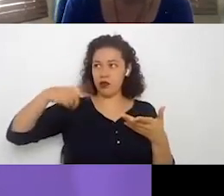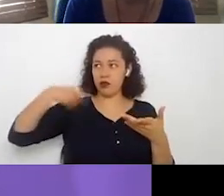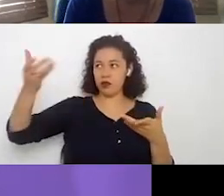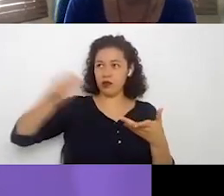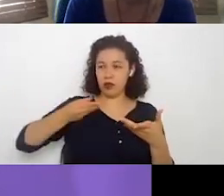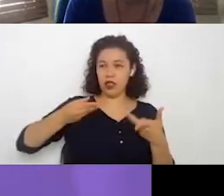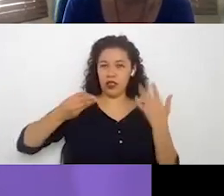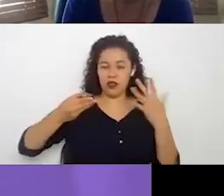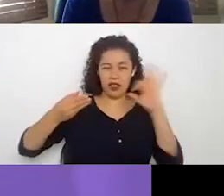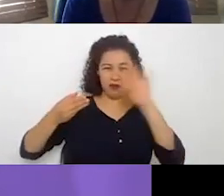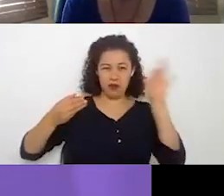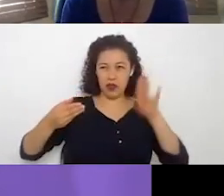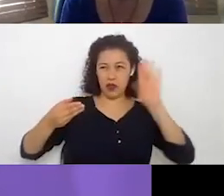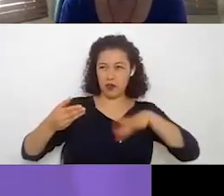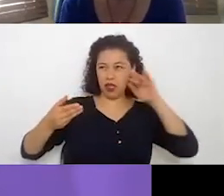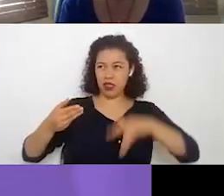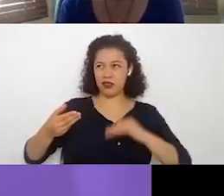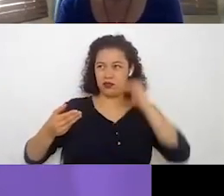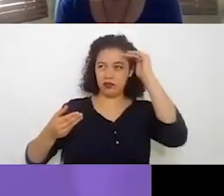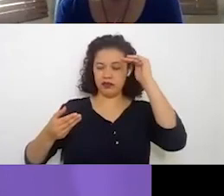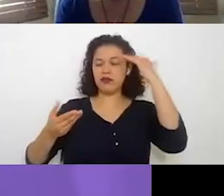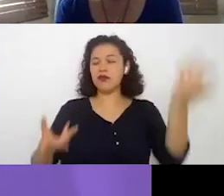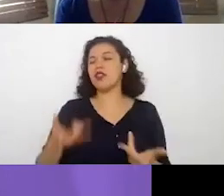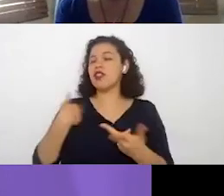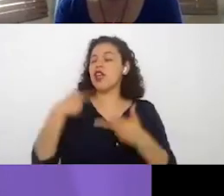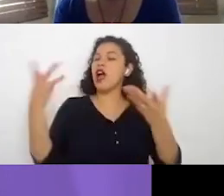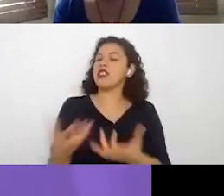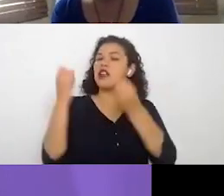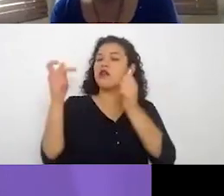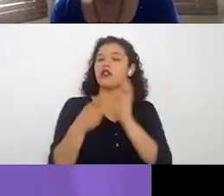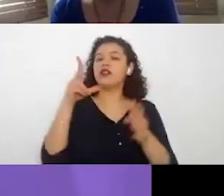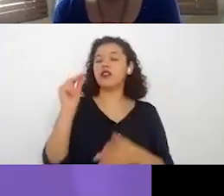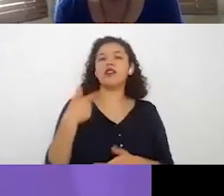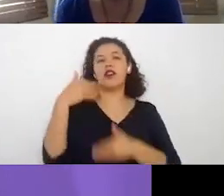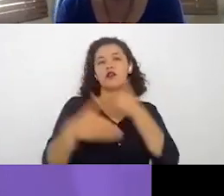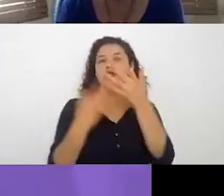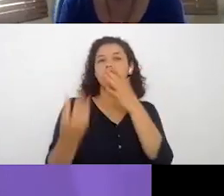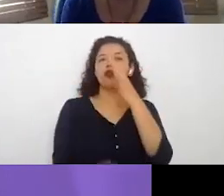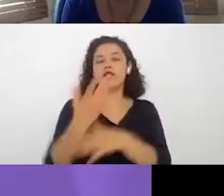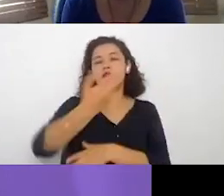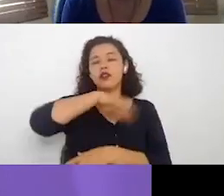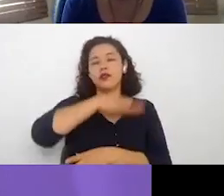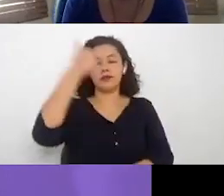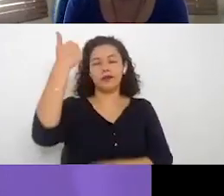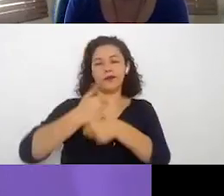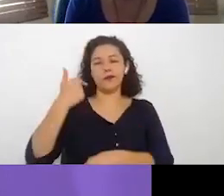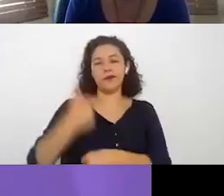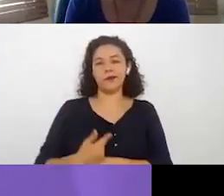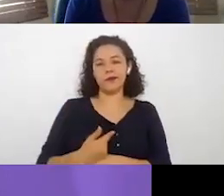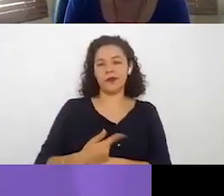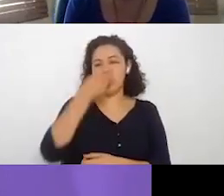no se recupera y que deberá de aplicarse este nuevo proceso que nos identifica cómo deberemos de